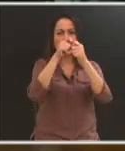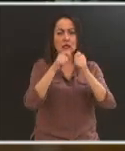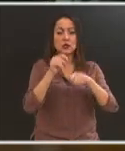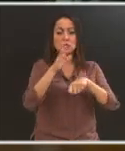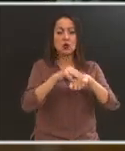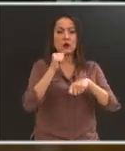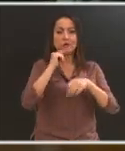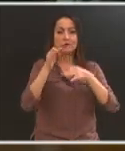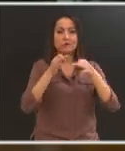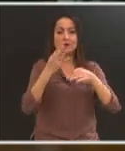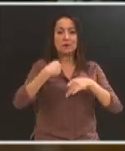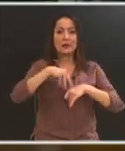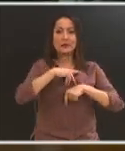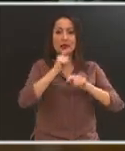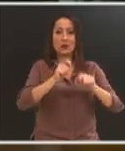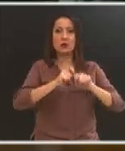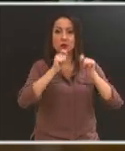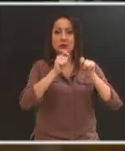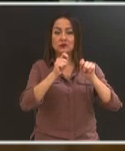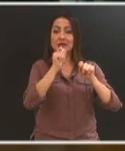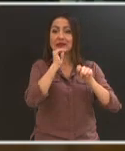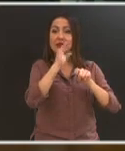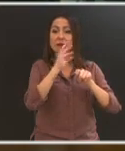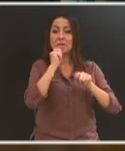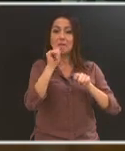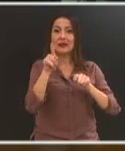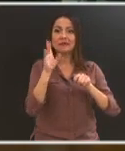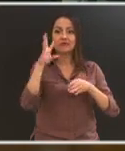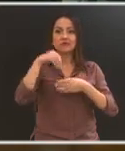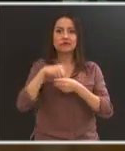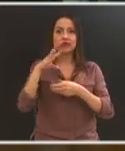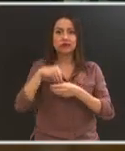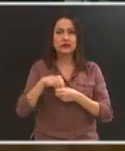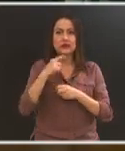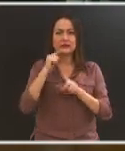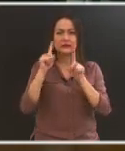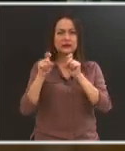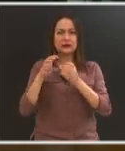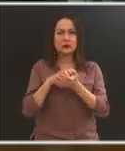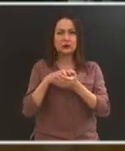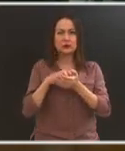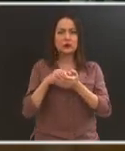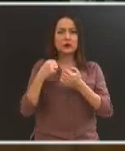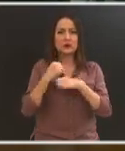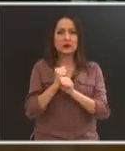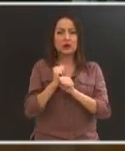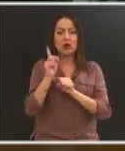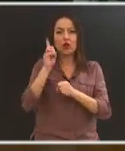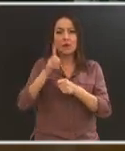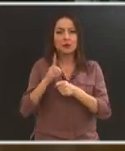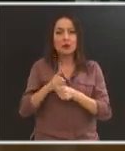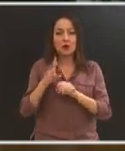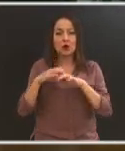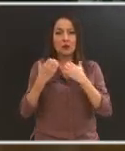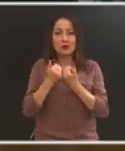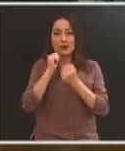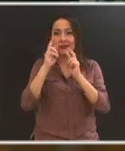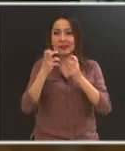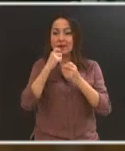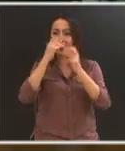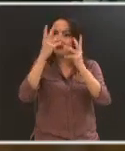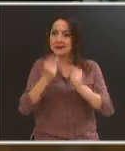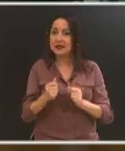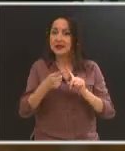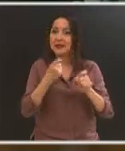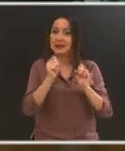lo expuesto por la ministra de Educación y también parte de las intervenciones y cuestionamientos que desarrollen los diputados de la Comisión de Asuntos Hacendarios.